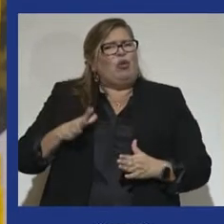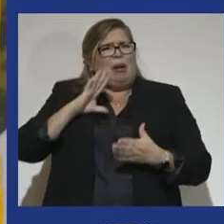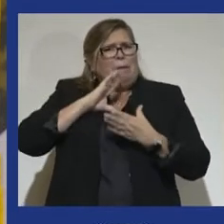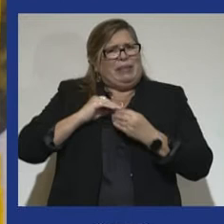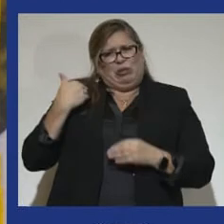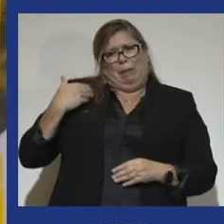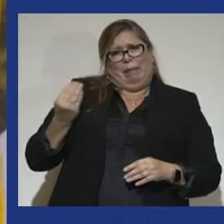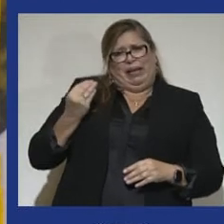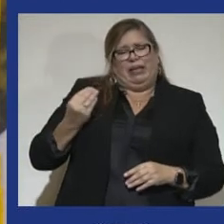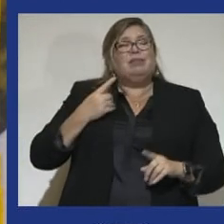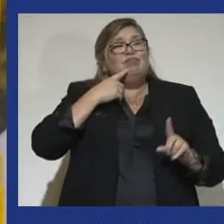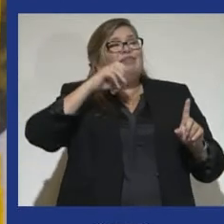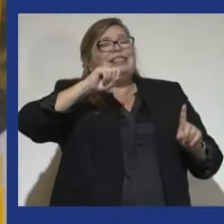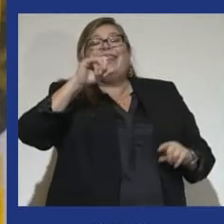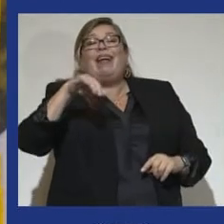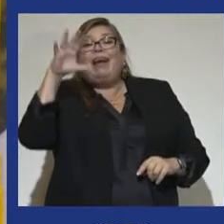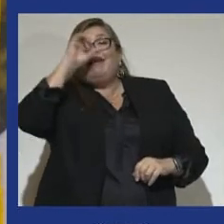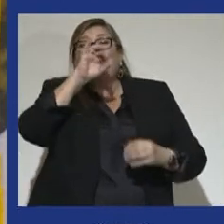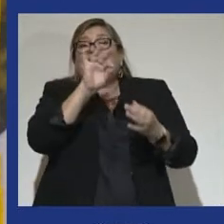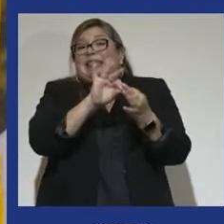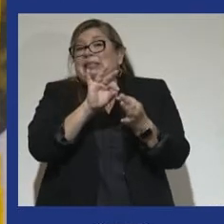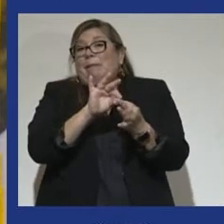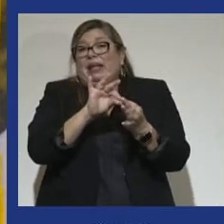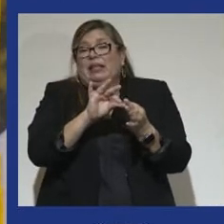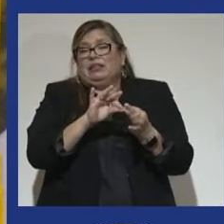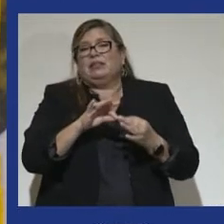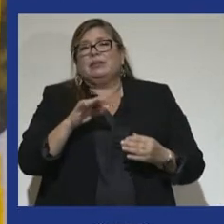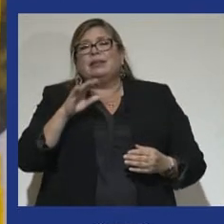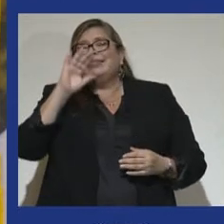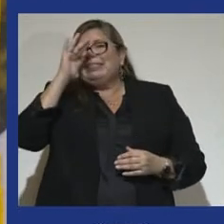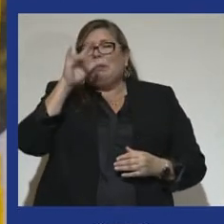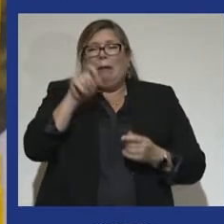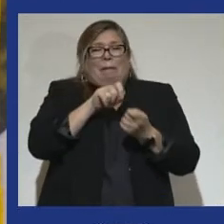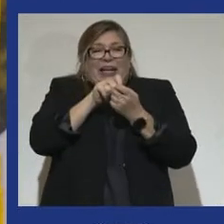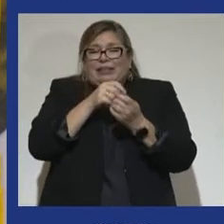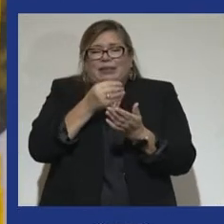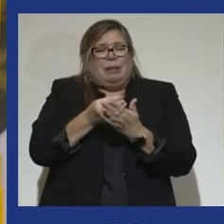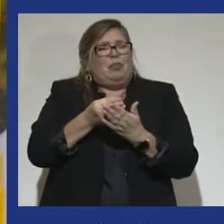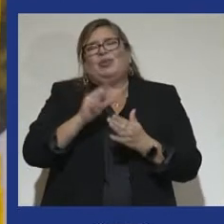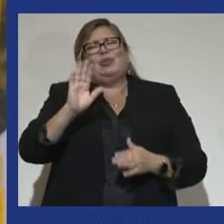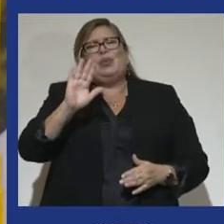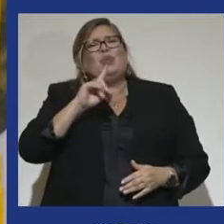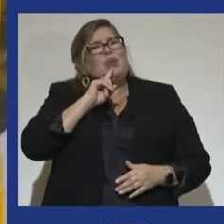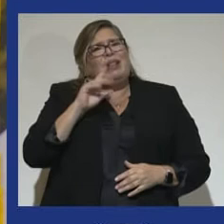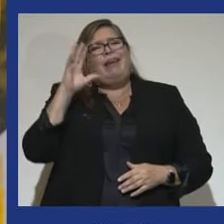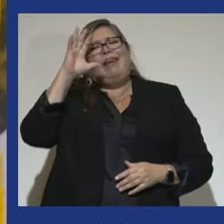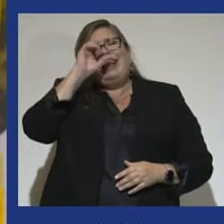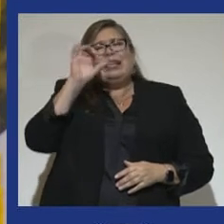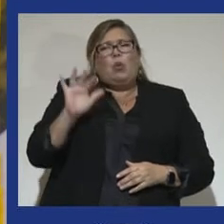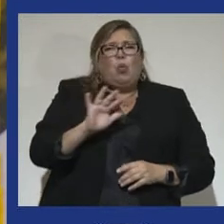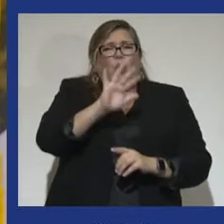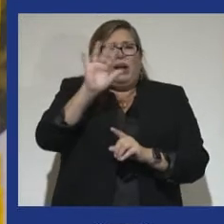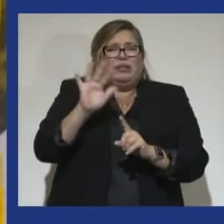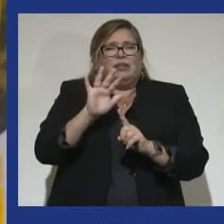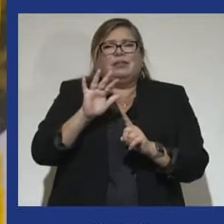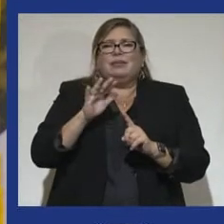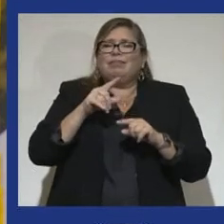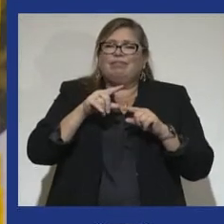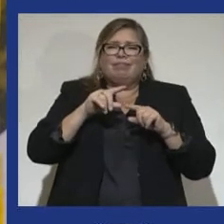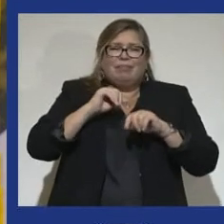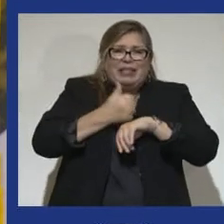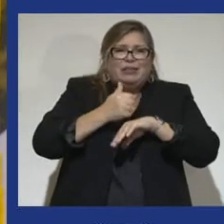gobernador sí sí lo es es un presupuesto parece una cifra precisa pero debo decir que es un cálculo un